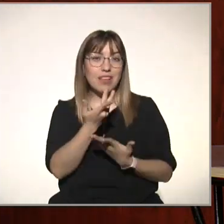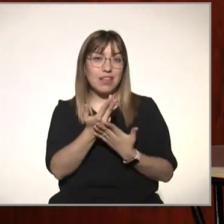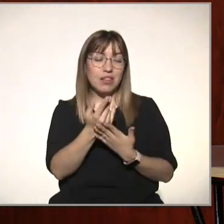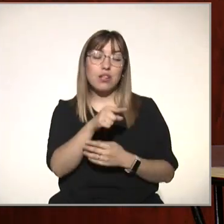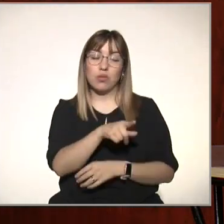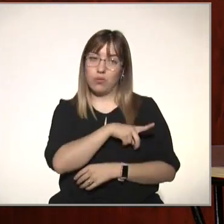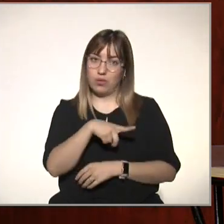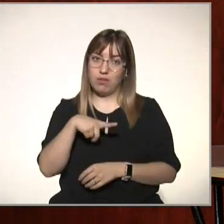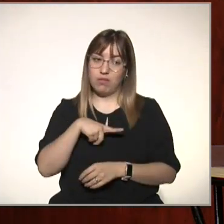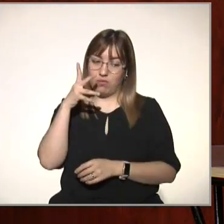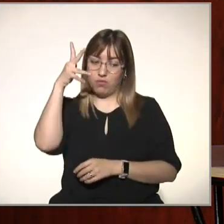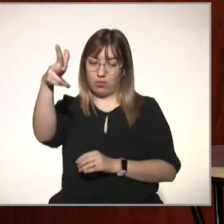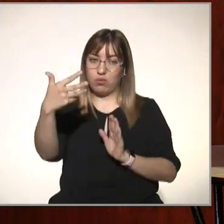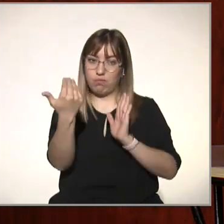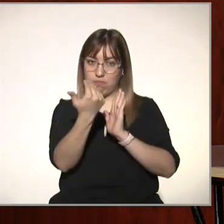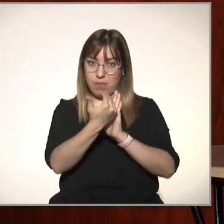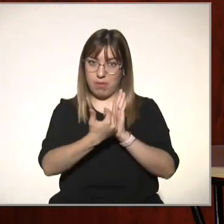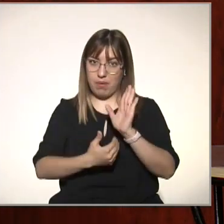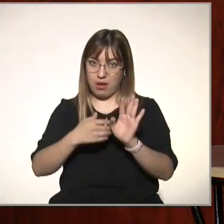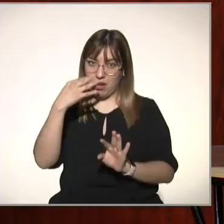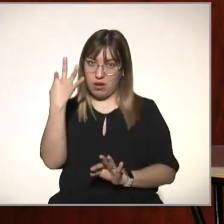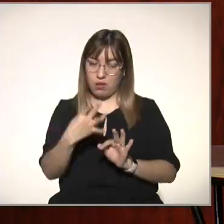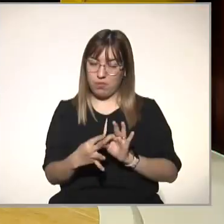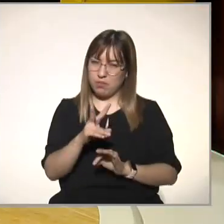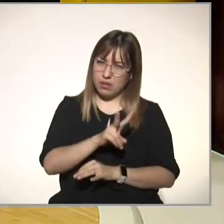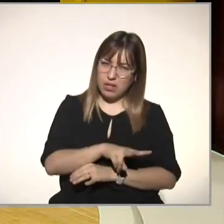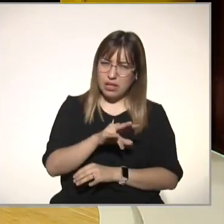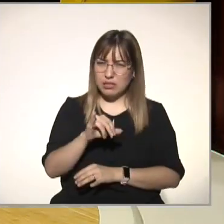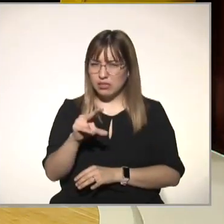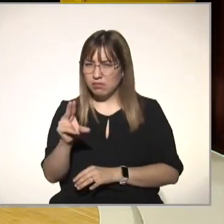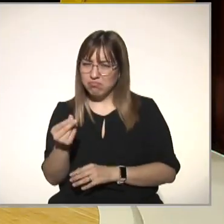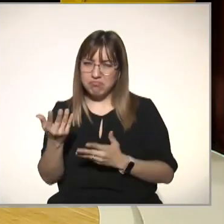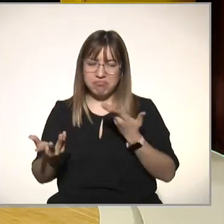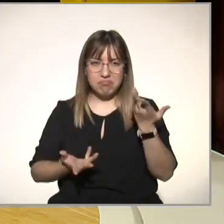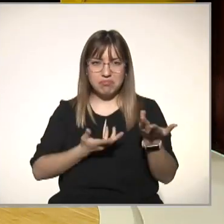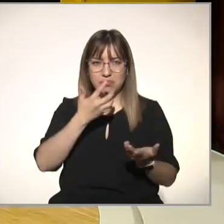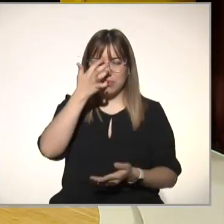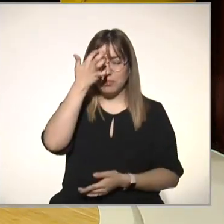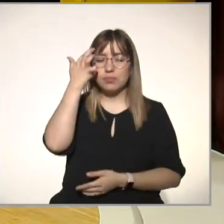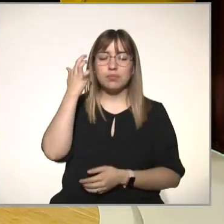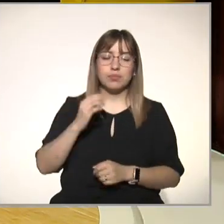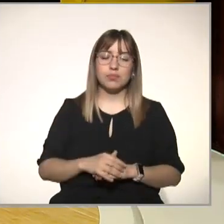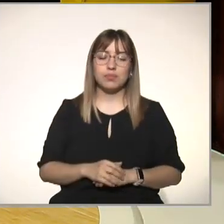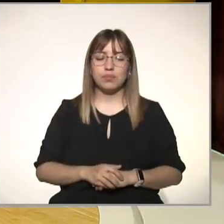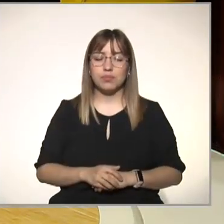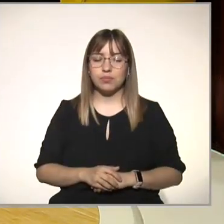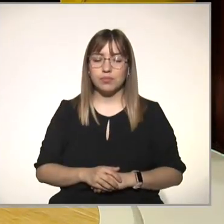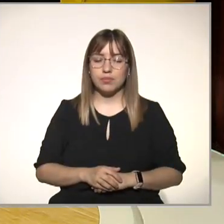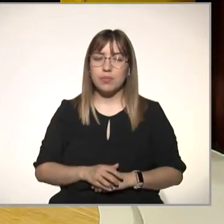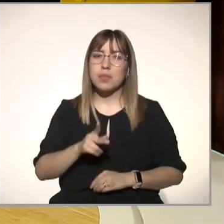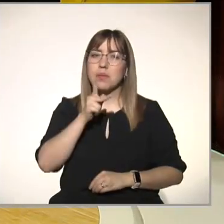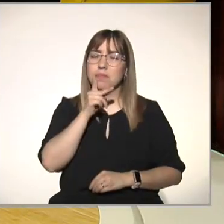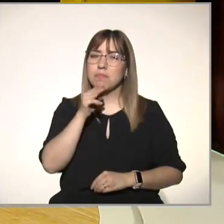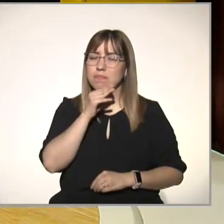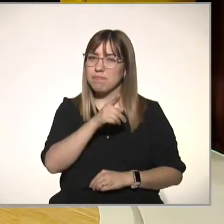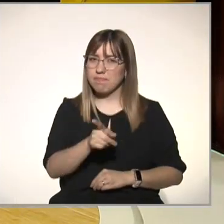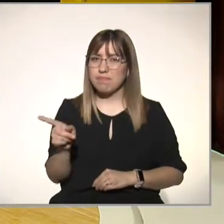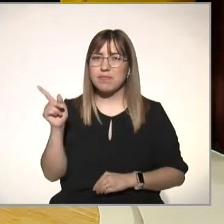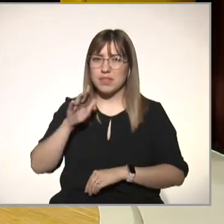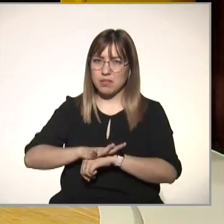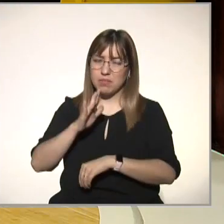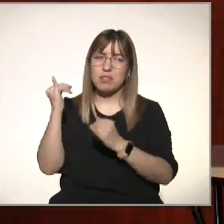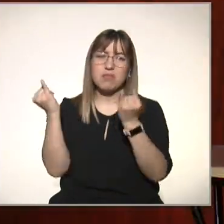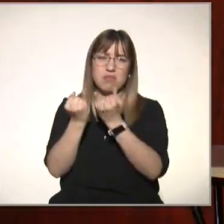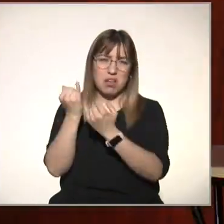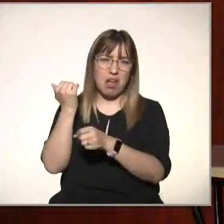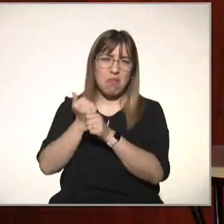cumplir con todo esto, es cierto. Pero sí, los papás y las mamás, por casi de manera automática, y los abuelos y